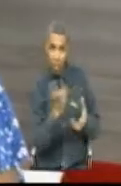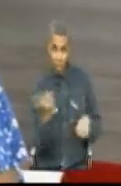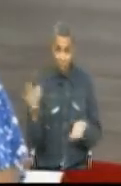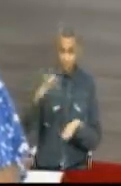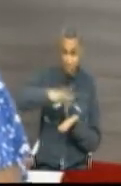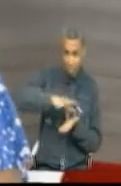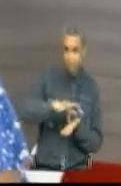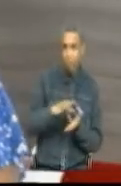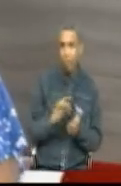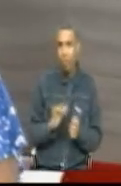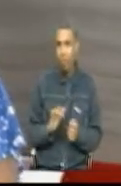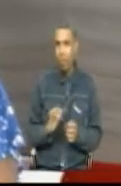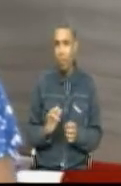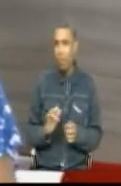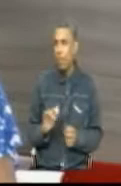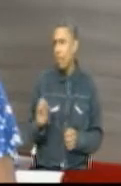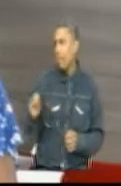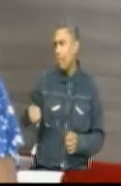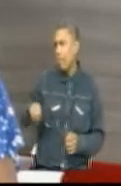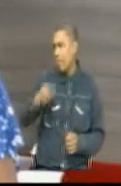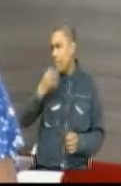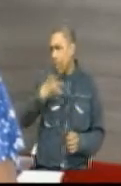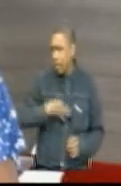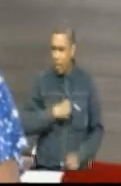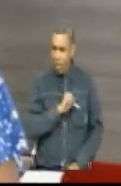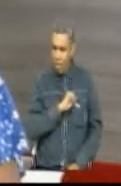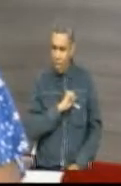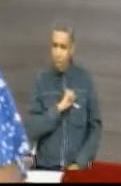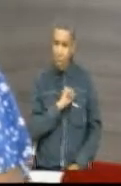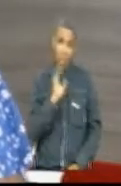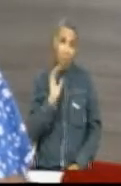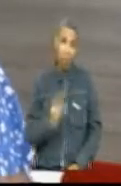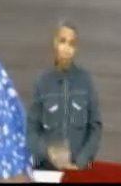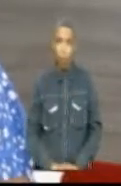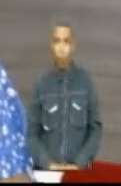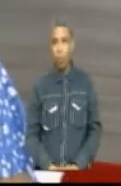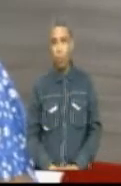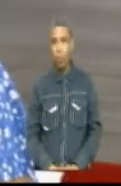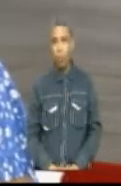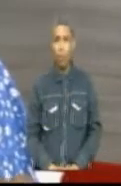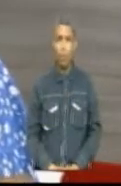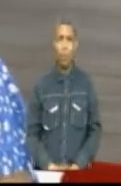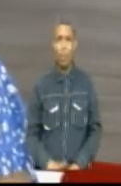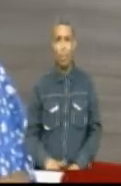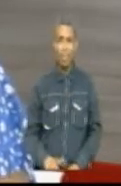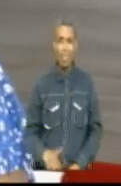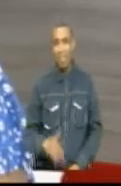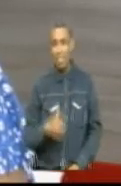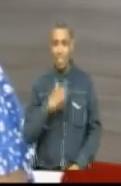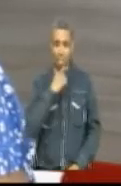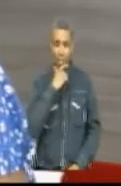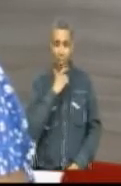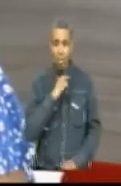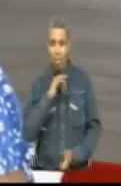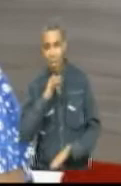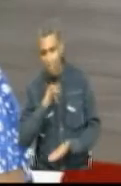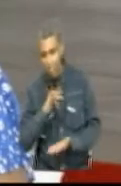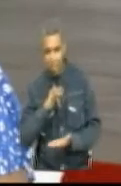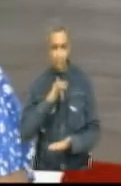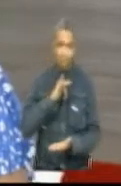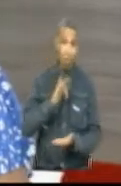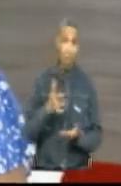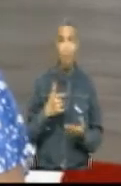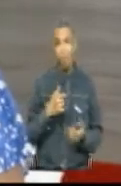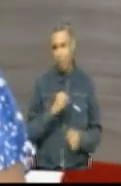pronto un poco de nervios porque hay algo empezando uno sí dios mío será que hoy es el ajeno o eso pero es normal